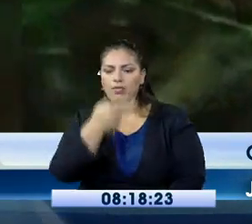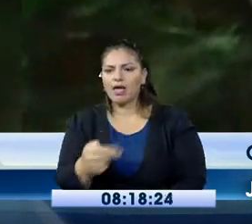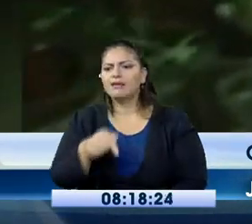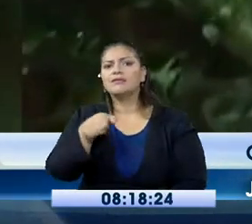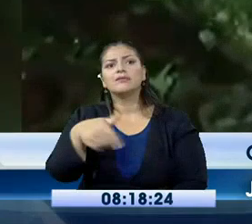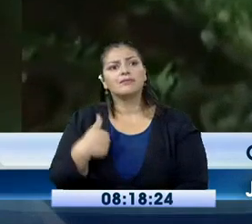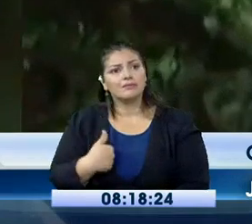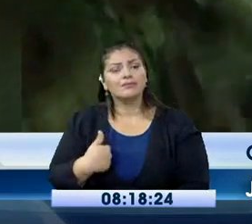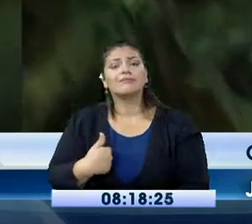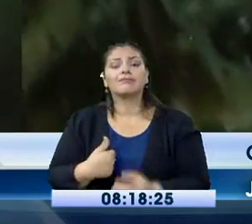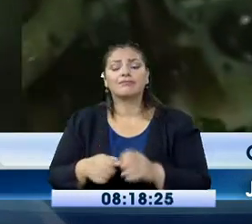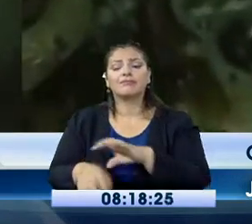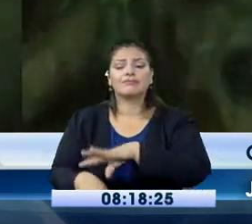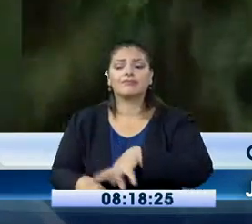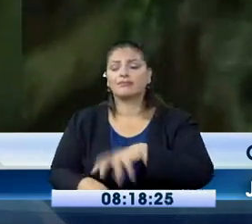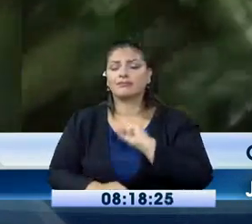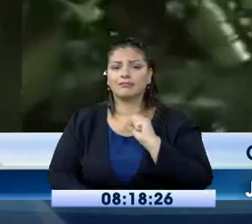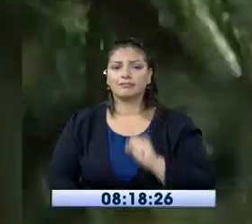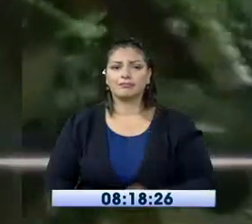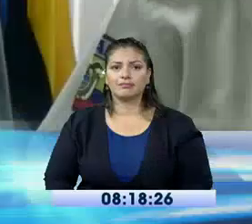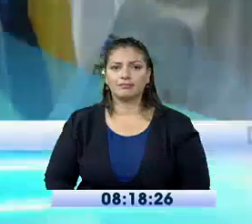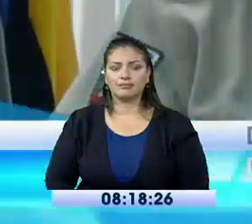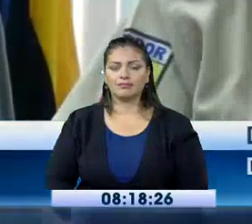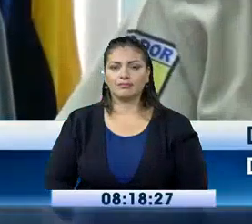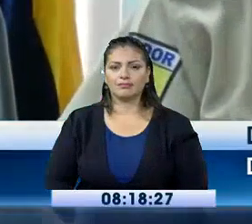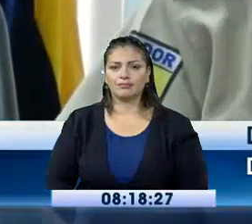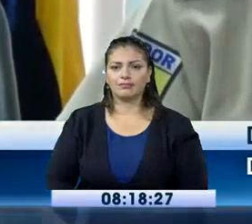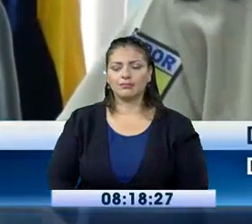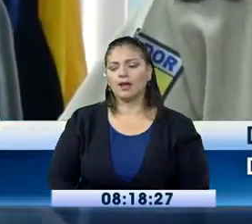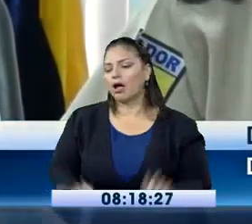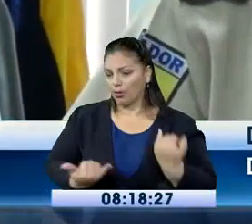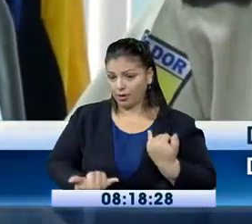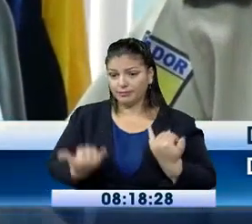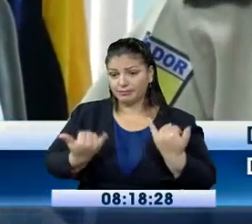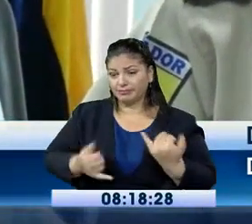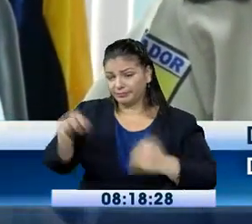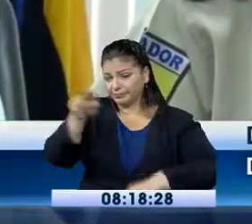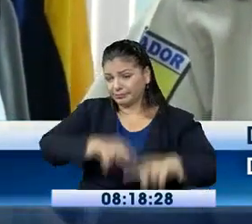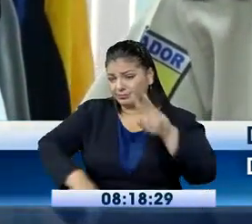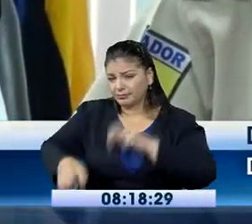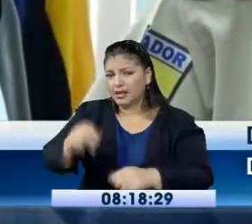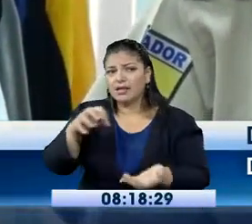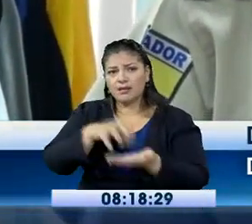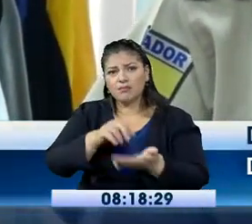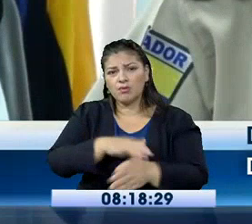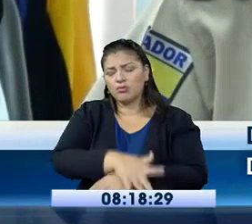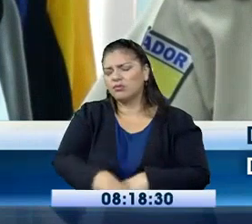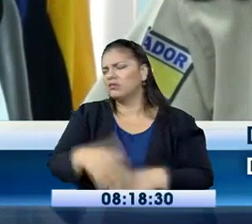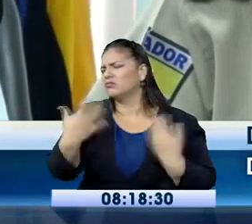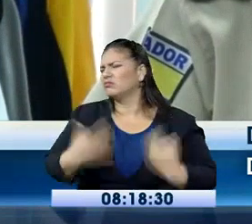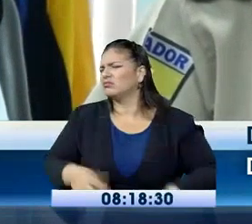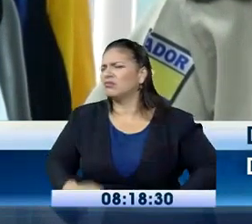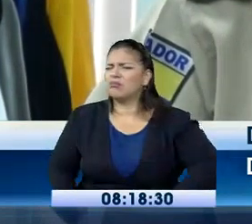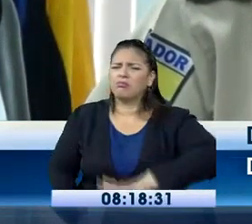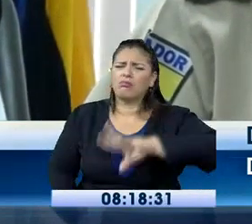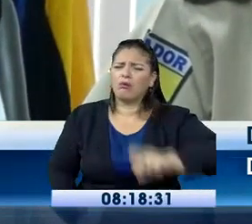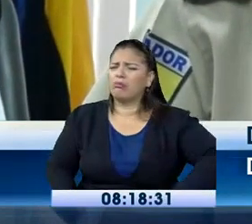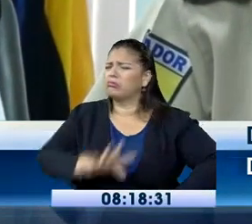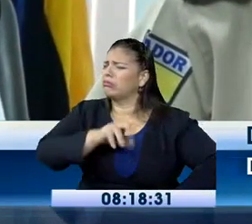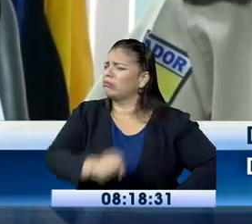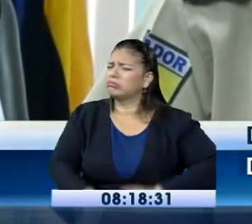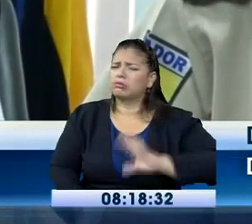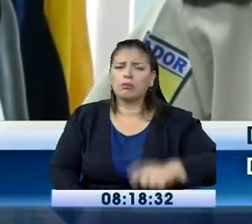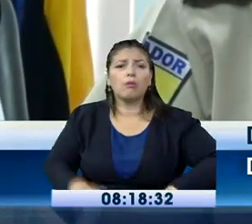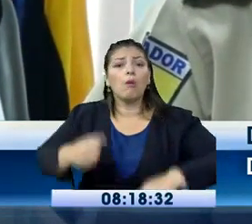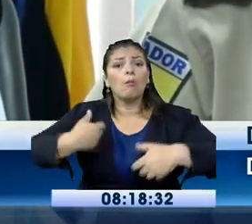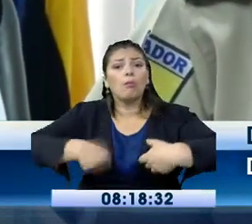ciudad de Quito. Nuestro problema del análisis delictivo que tenemos acá en Los Ríos nos tiene preocupados el robo de motos y el